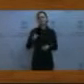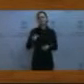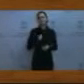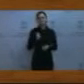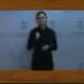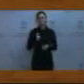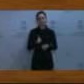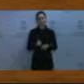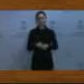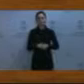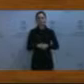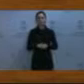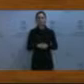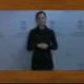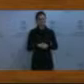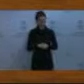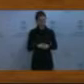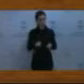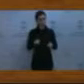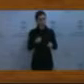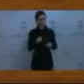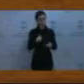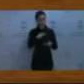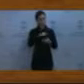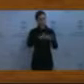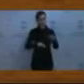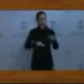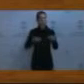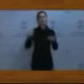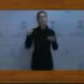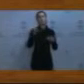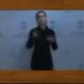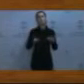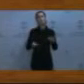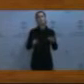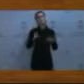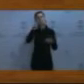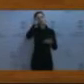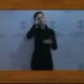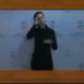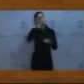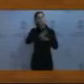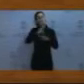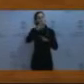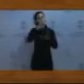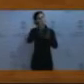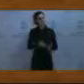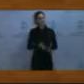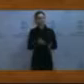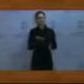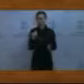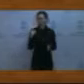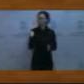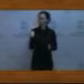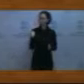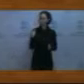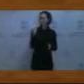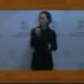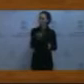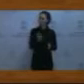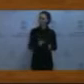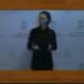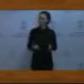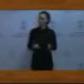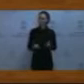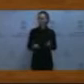yo escuché y leí en las últimas semanas al consejero de Educación que ha dicho muchas cosas, en estas últimas semanas ha dicho muchas cosas que tengan sentido